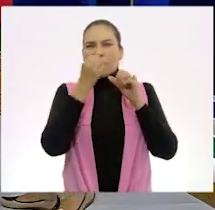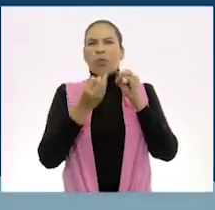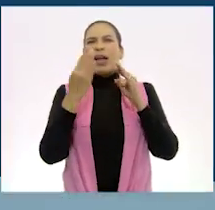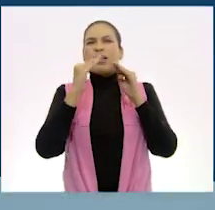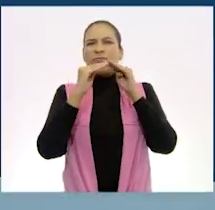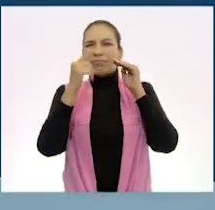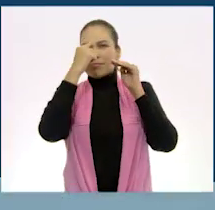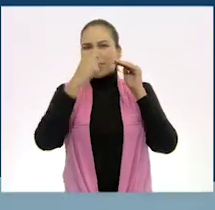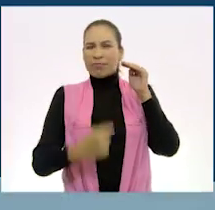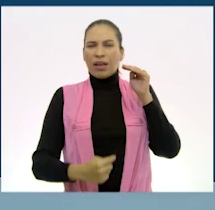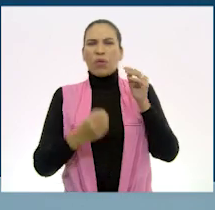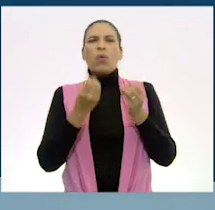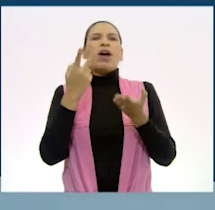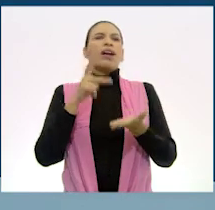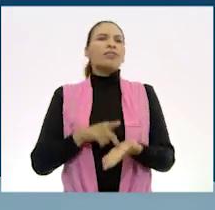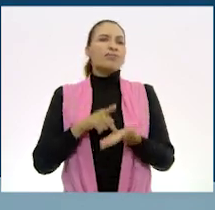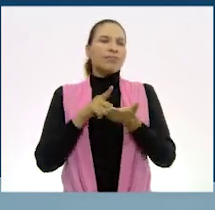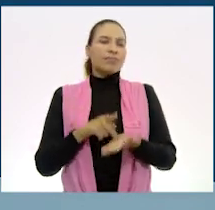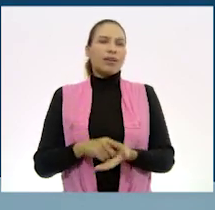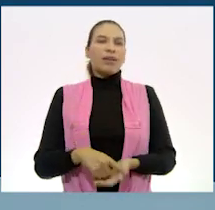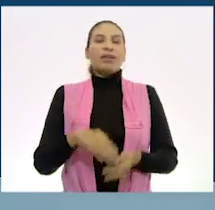Sí, maestra, me dijo que medía